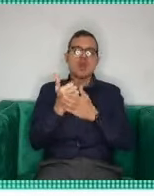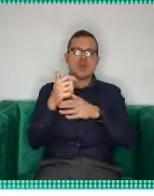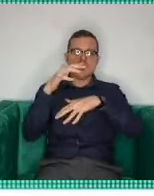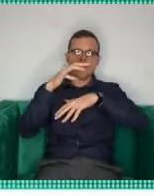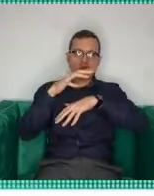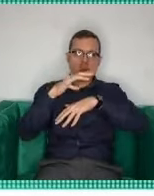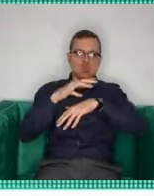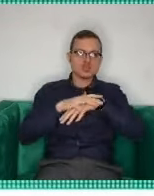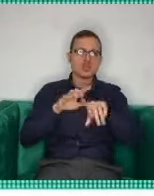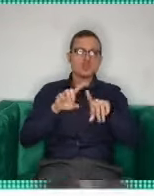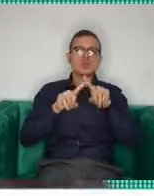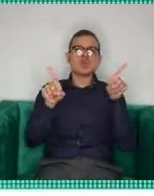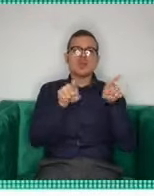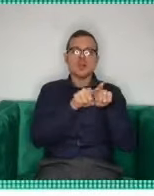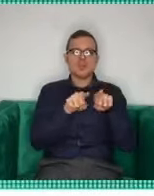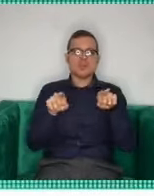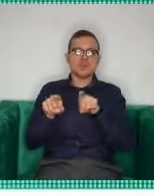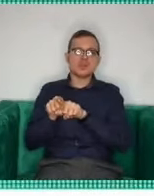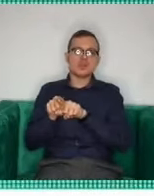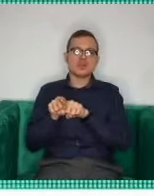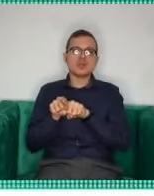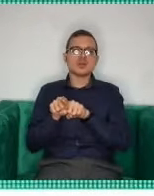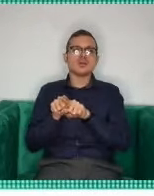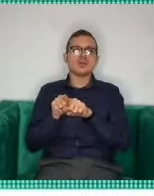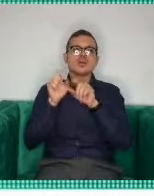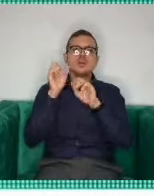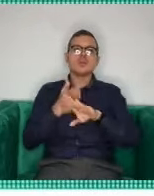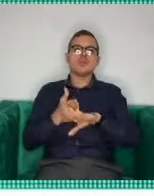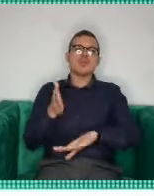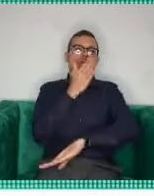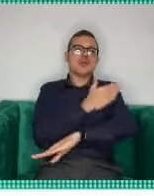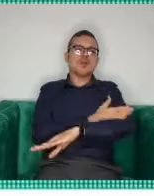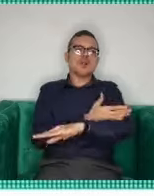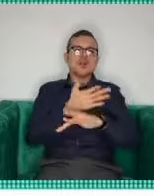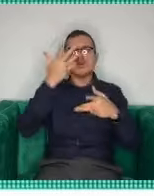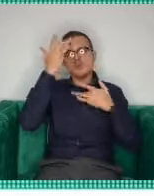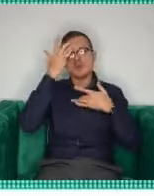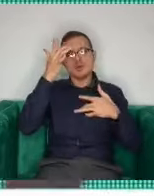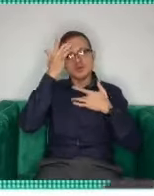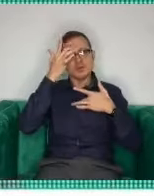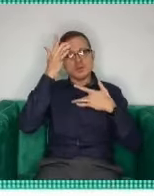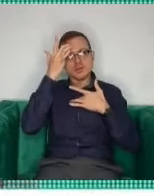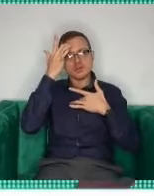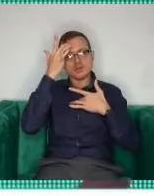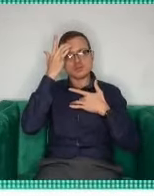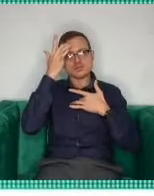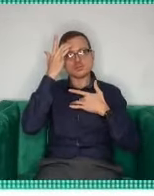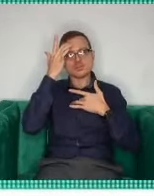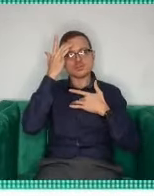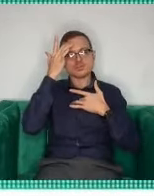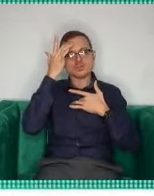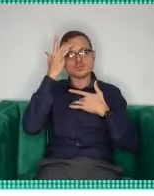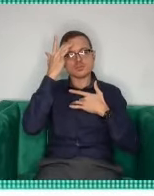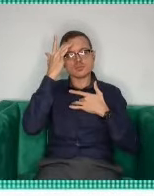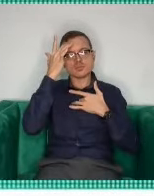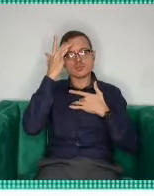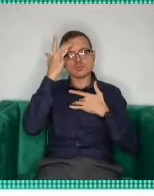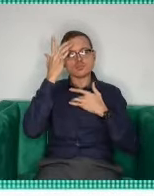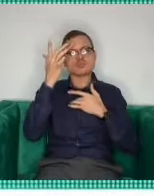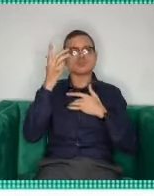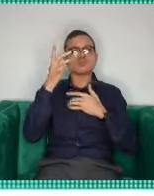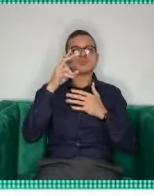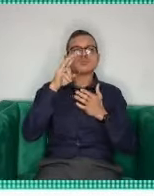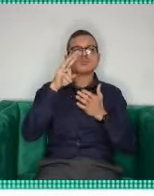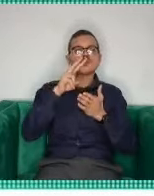también para mejorar esa condición, ¿sabes? Que estamos batallando en los dos lados. ¿Y qué sucede